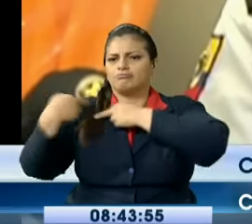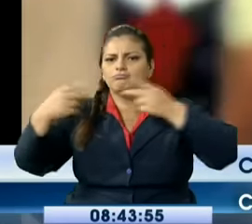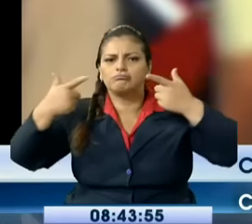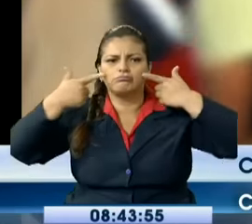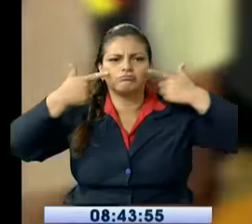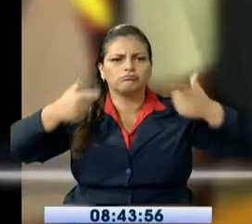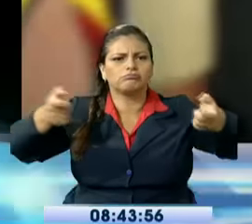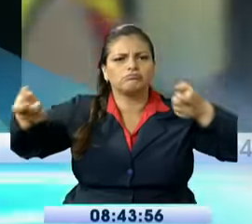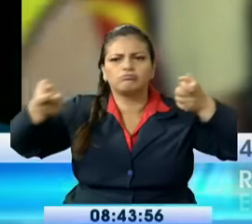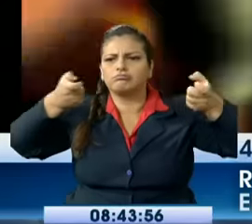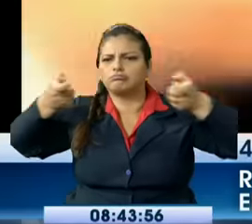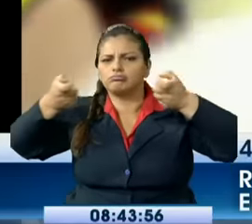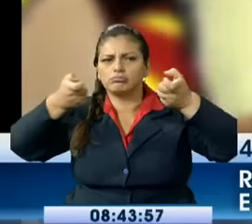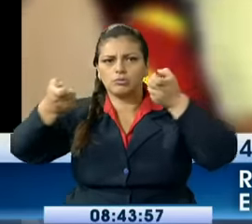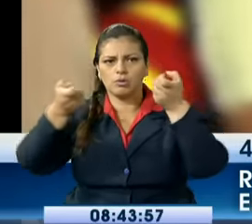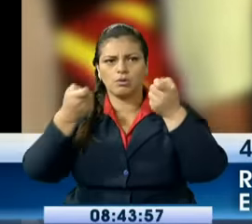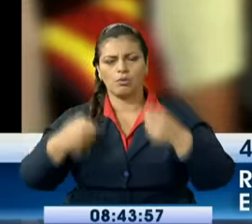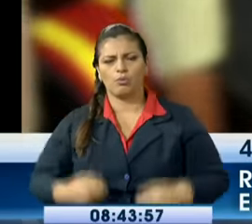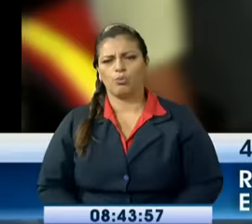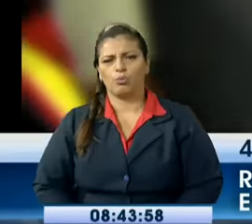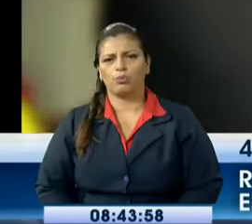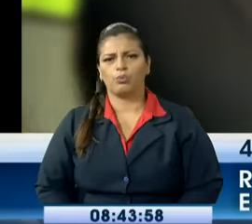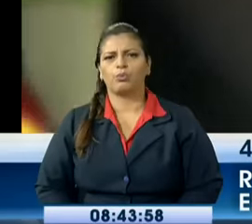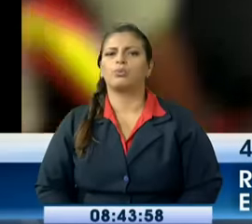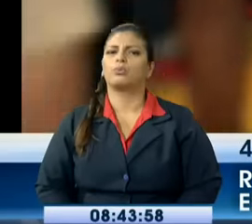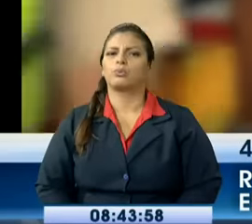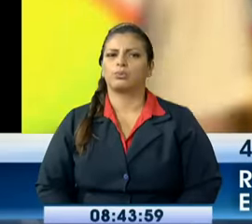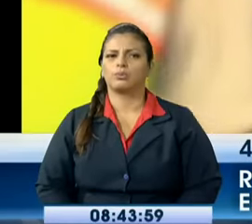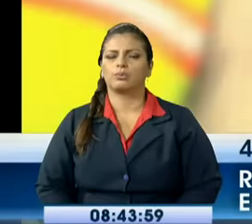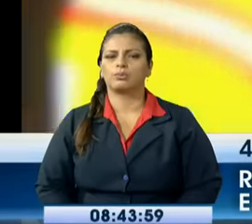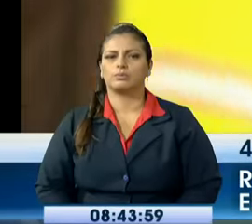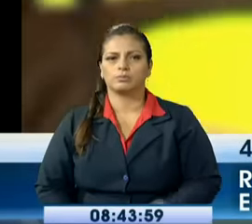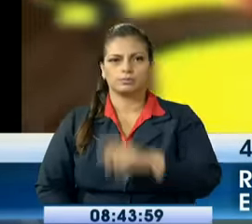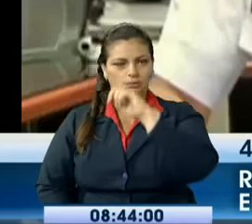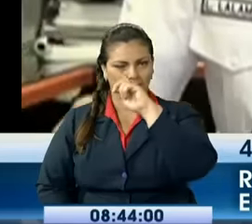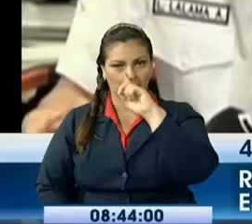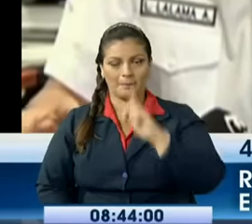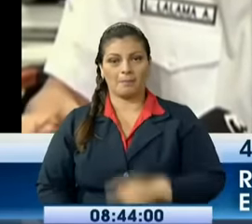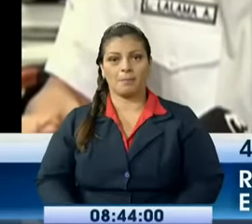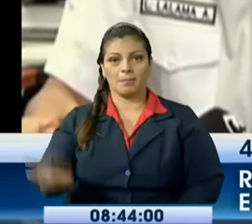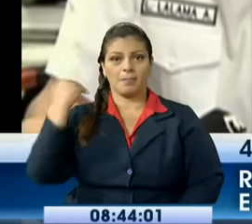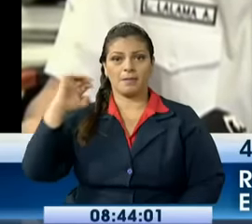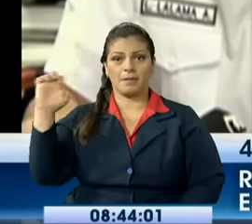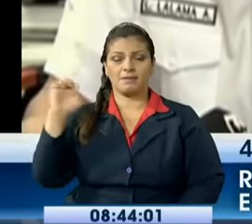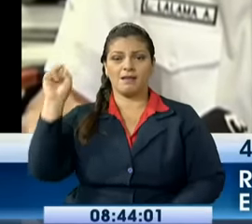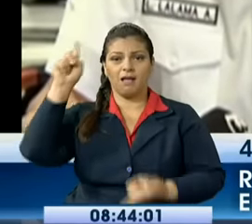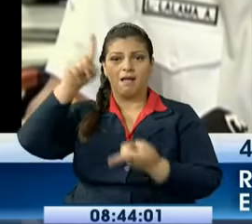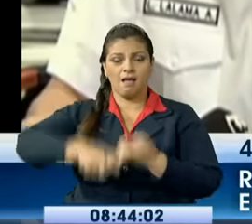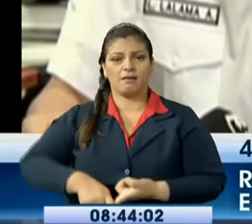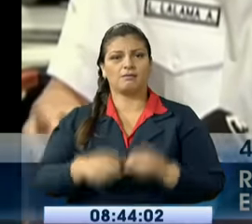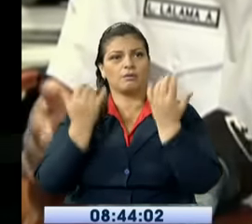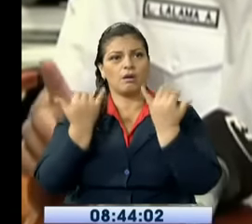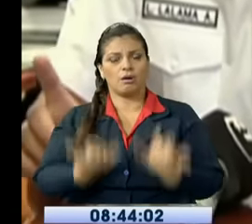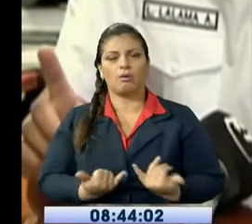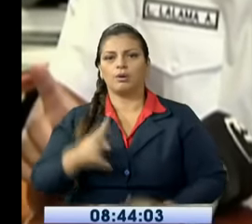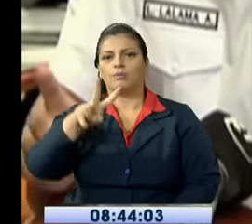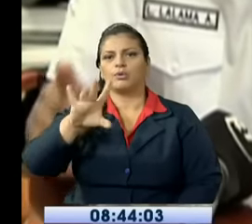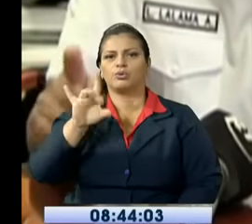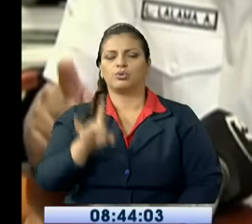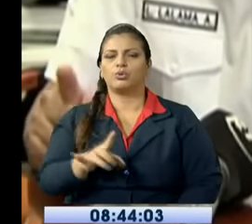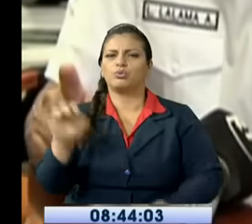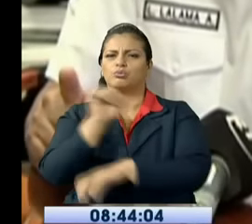fijos. Y es que la cifra es alta, hablando solamente de esta vía. Desde enero hasta la presente fecha han habido 28